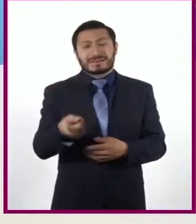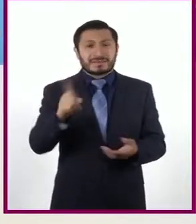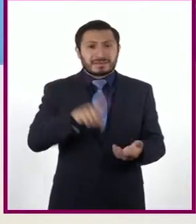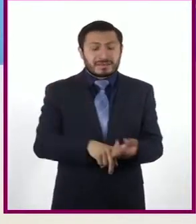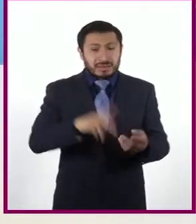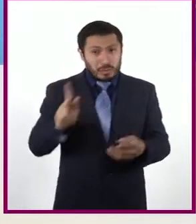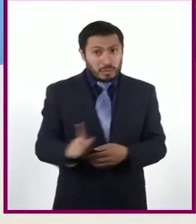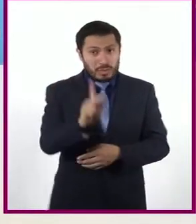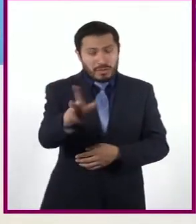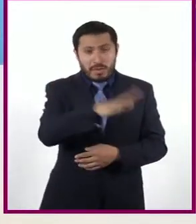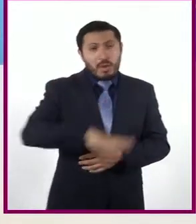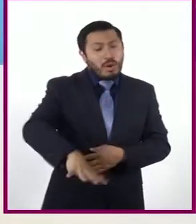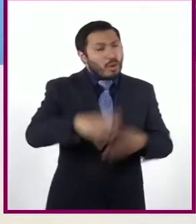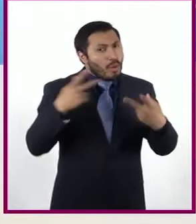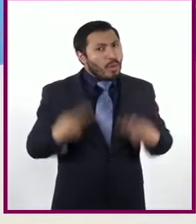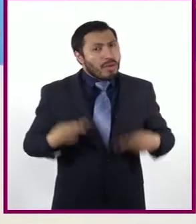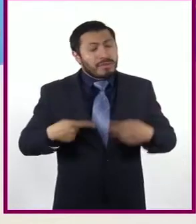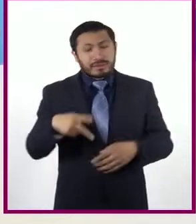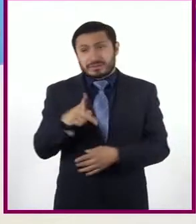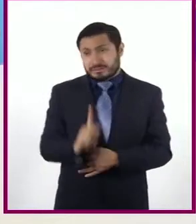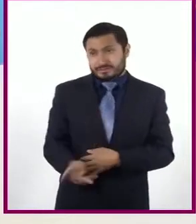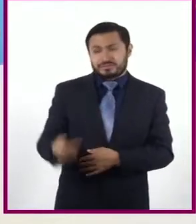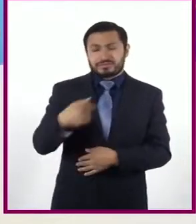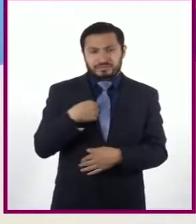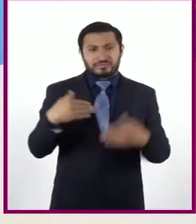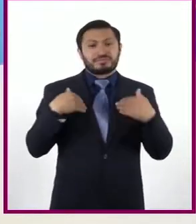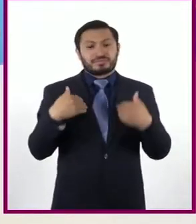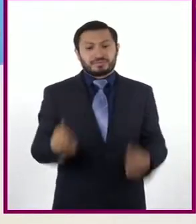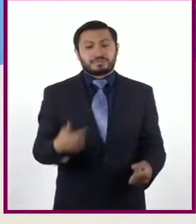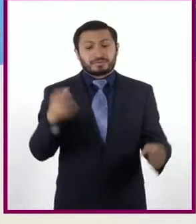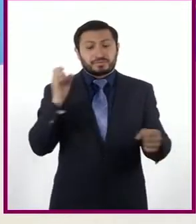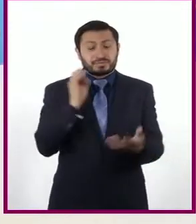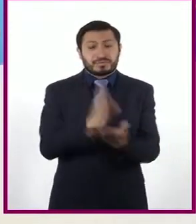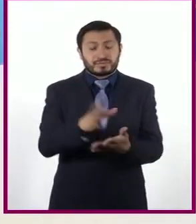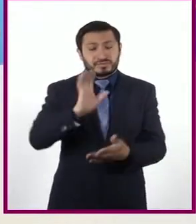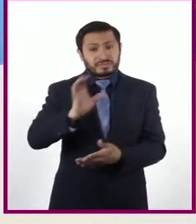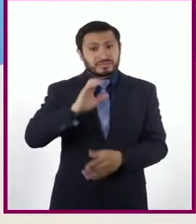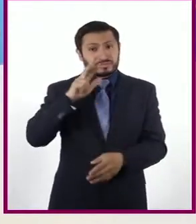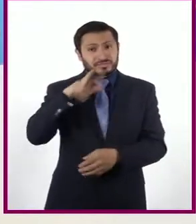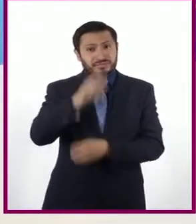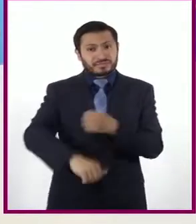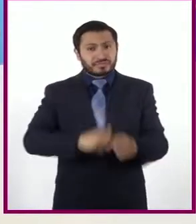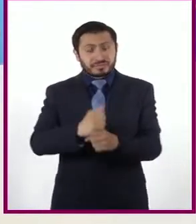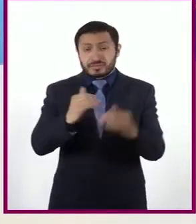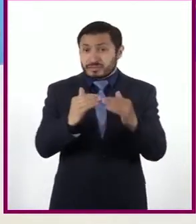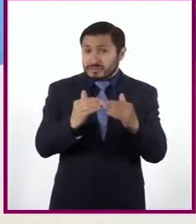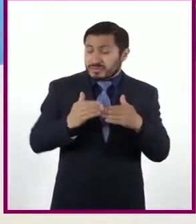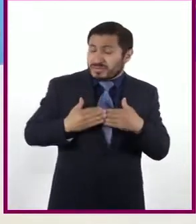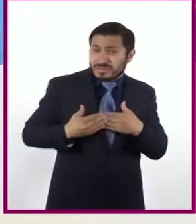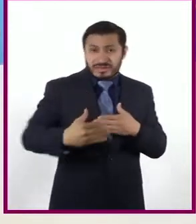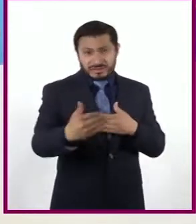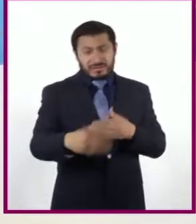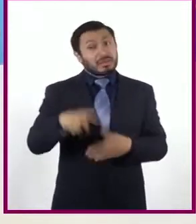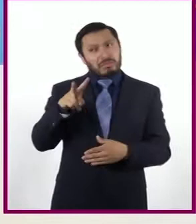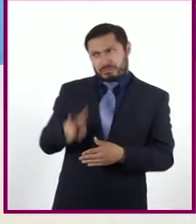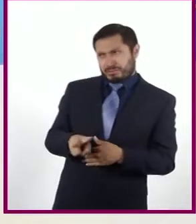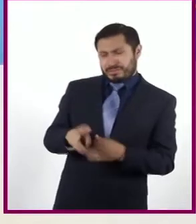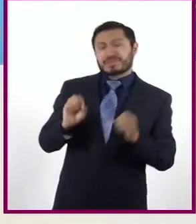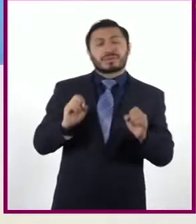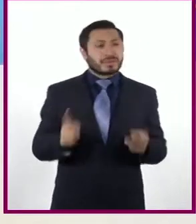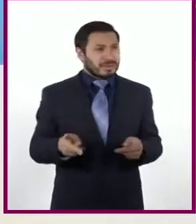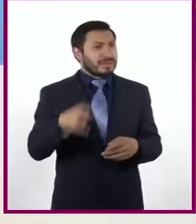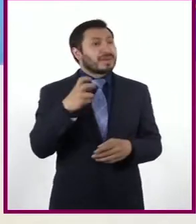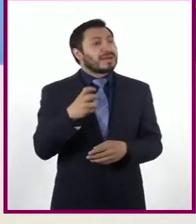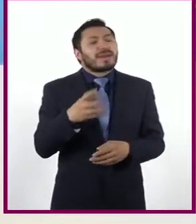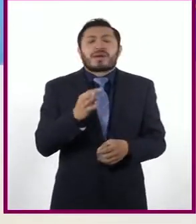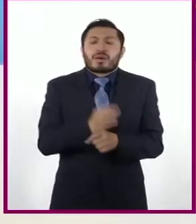sus habitantes, pero entiendo que esto ocurre hasta que se adquiere la mayoría de edad, ¿cierto? En este punto,